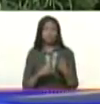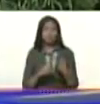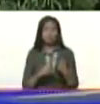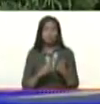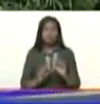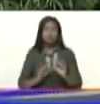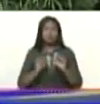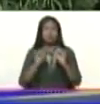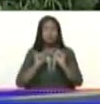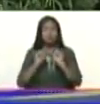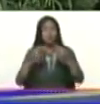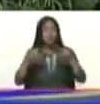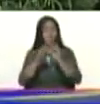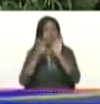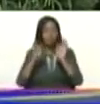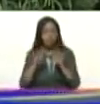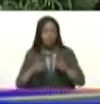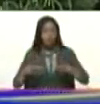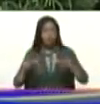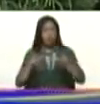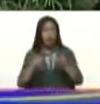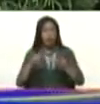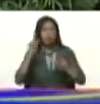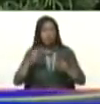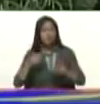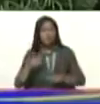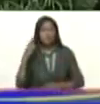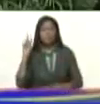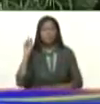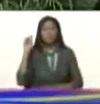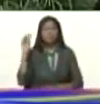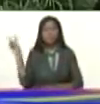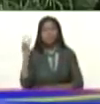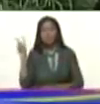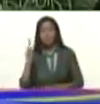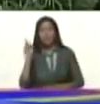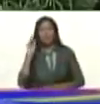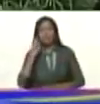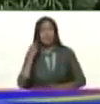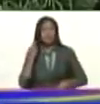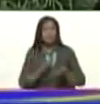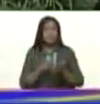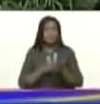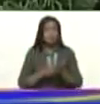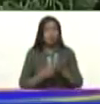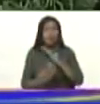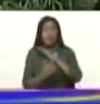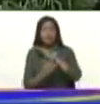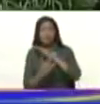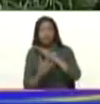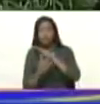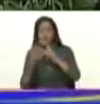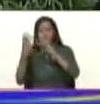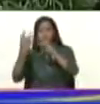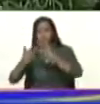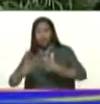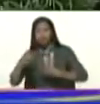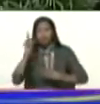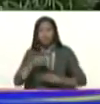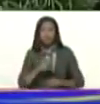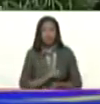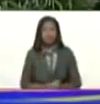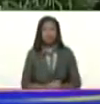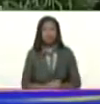avanzar en todos los campos de lo que Venezuela necesita en inversión en tecnología industrial,